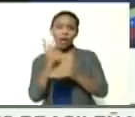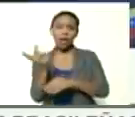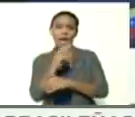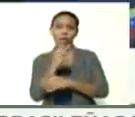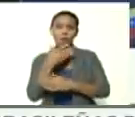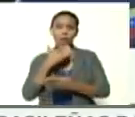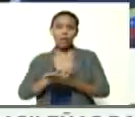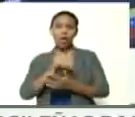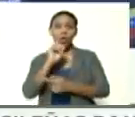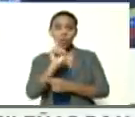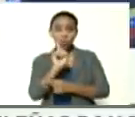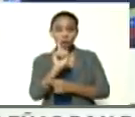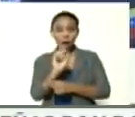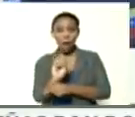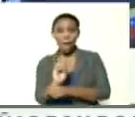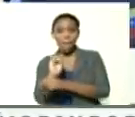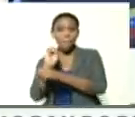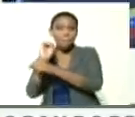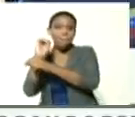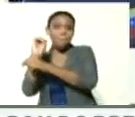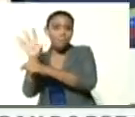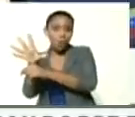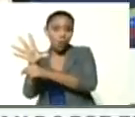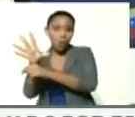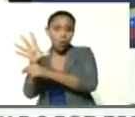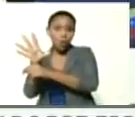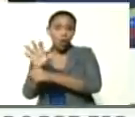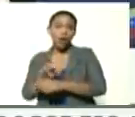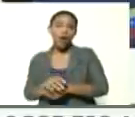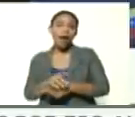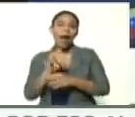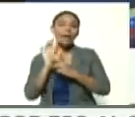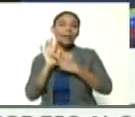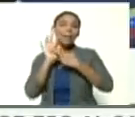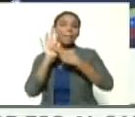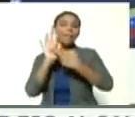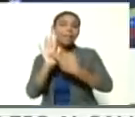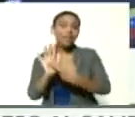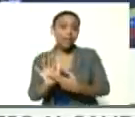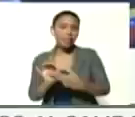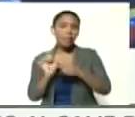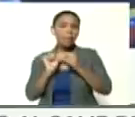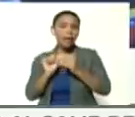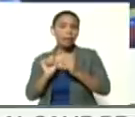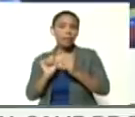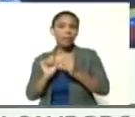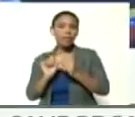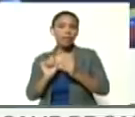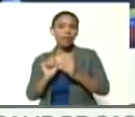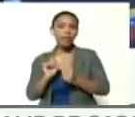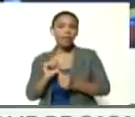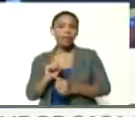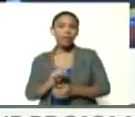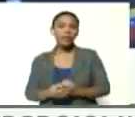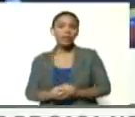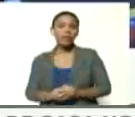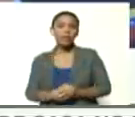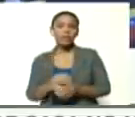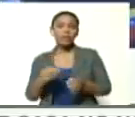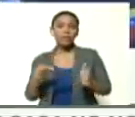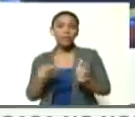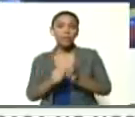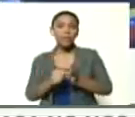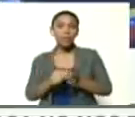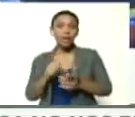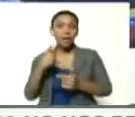Una va dirigida a el representante permanente de Vietnam en las Naciones